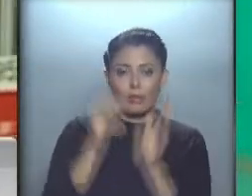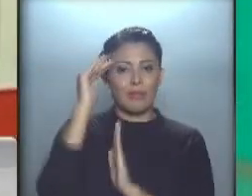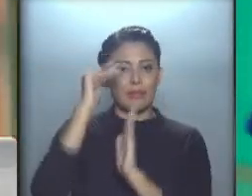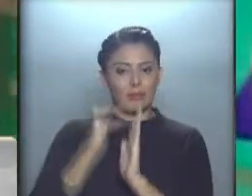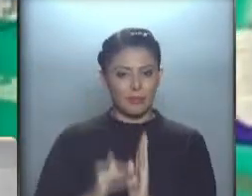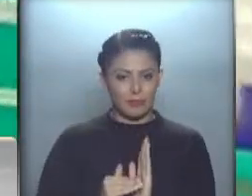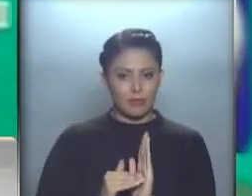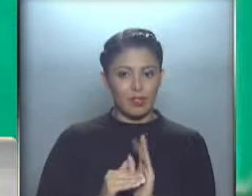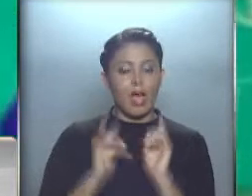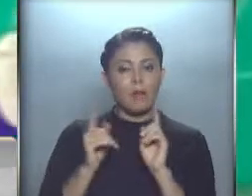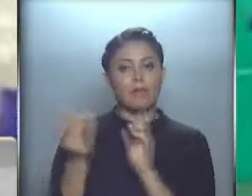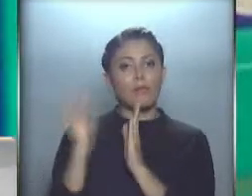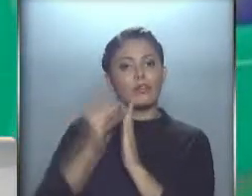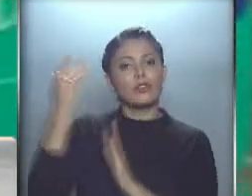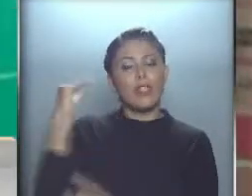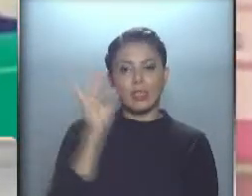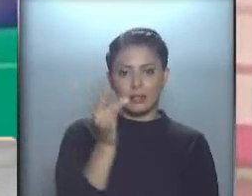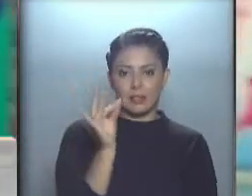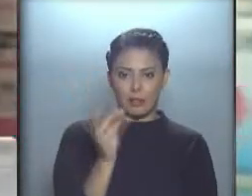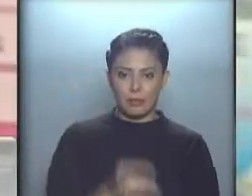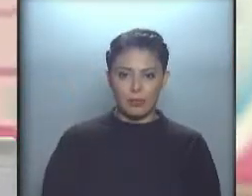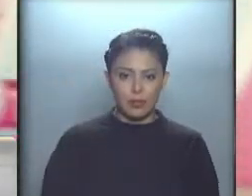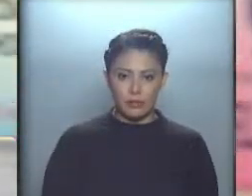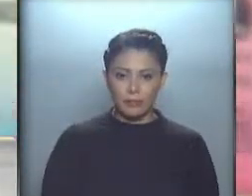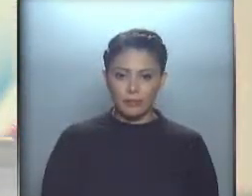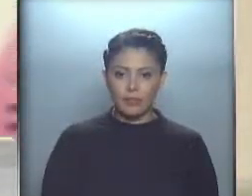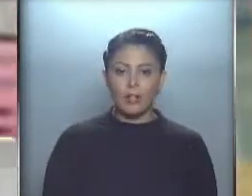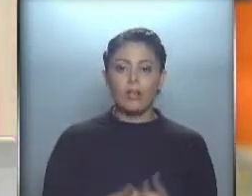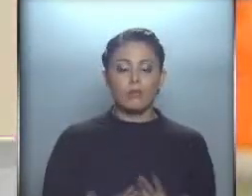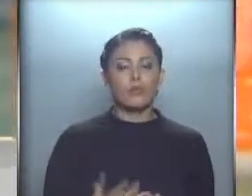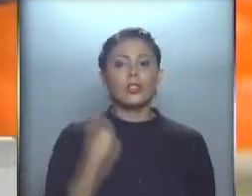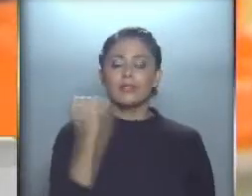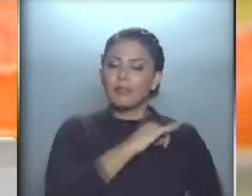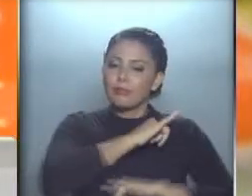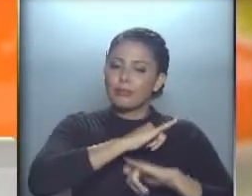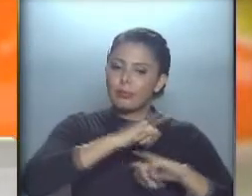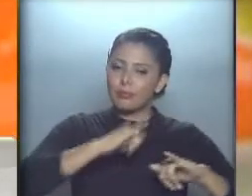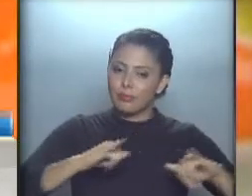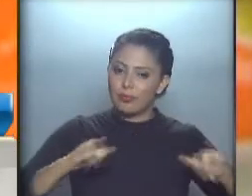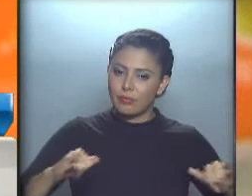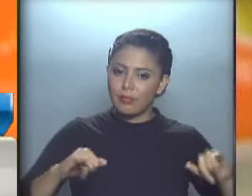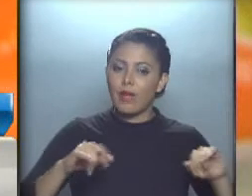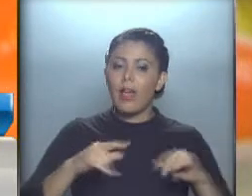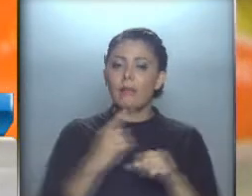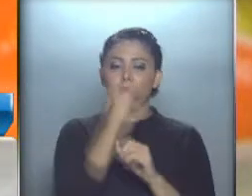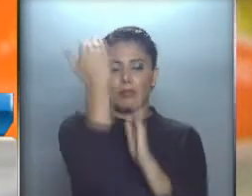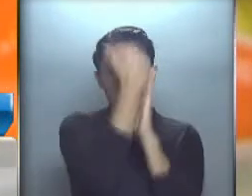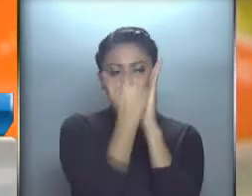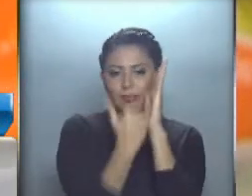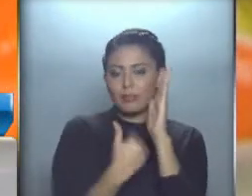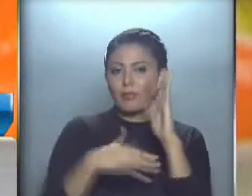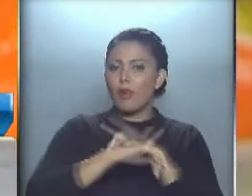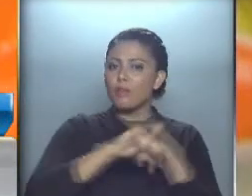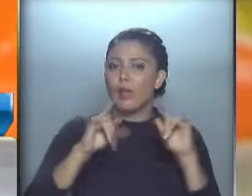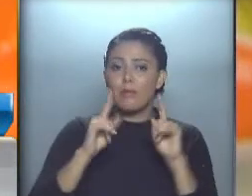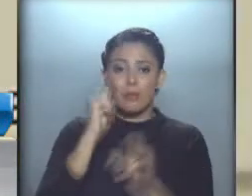a diciembre, que eso es lo que pretende ser divulgado a través de una lista de publicación por